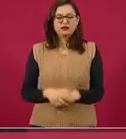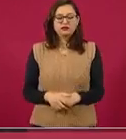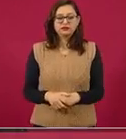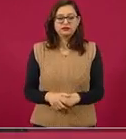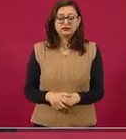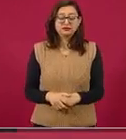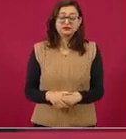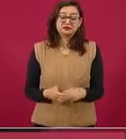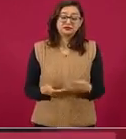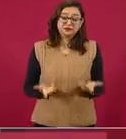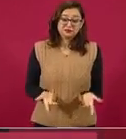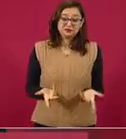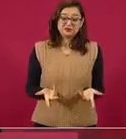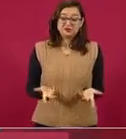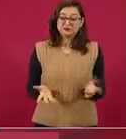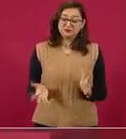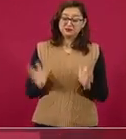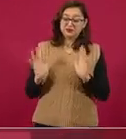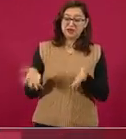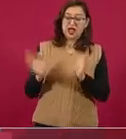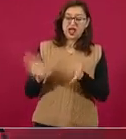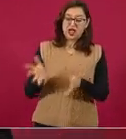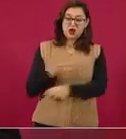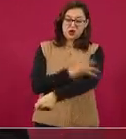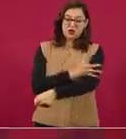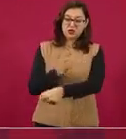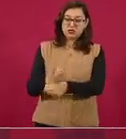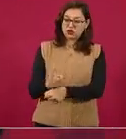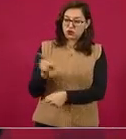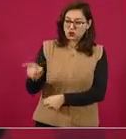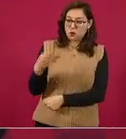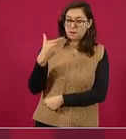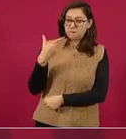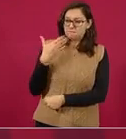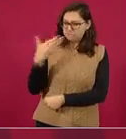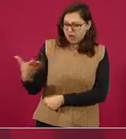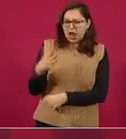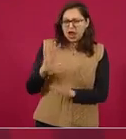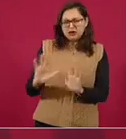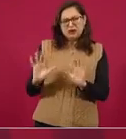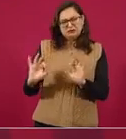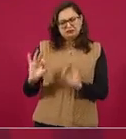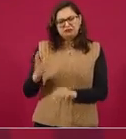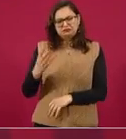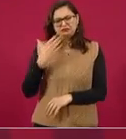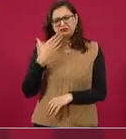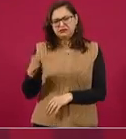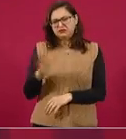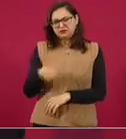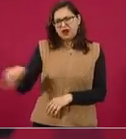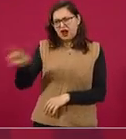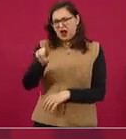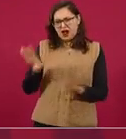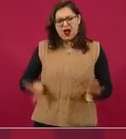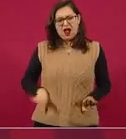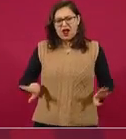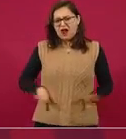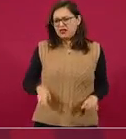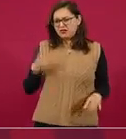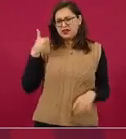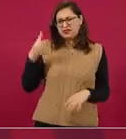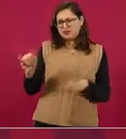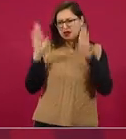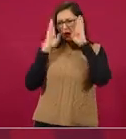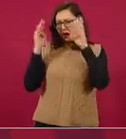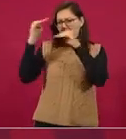han mostrado lo que son, que tampoco debe de avergonzarlos. Son conservadores.